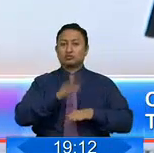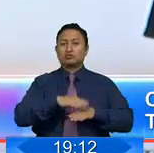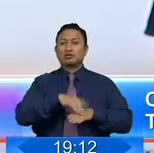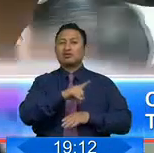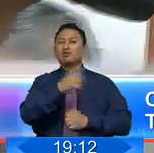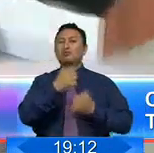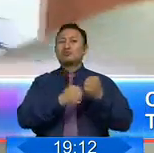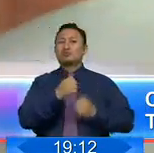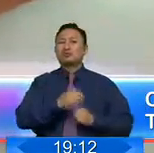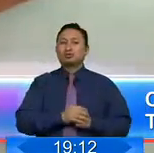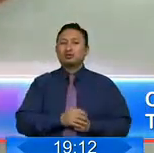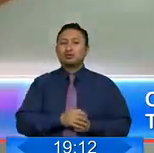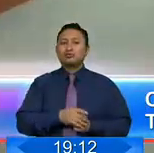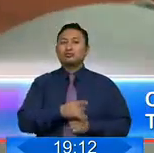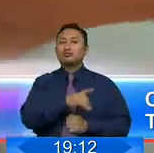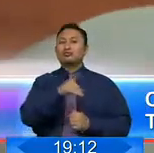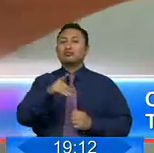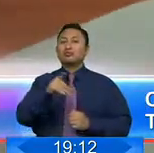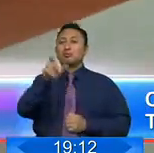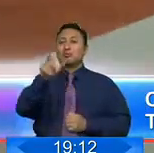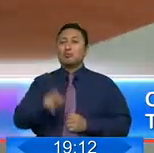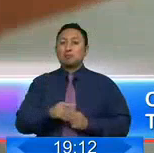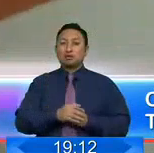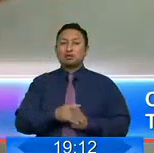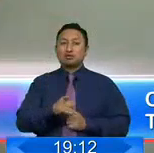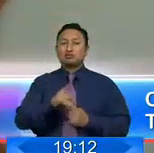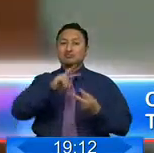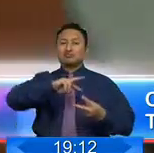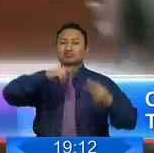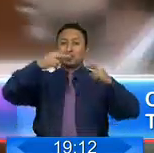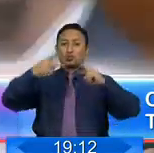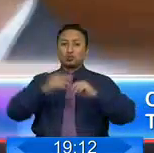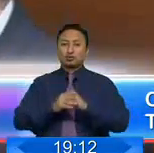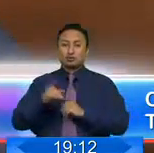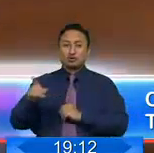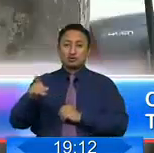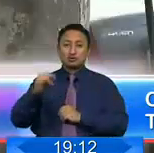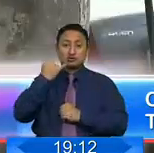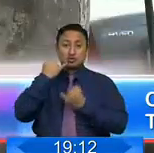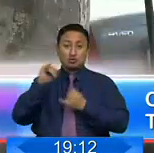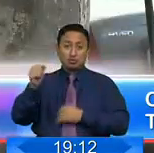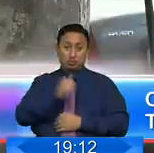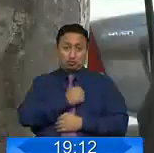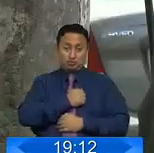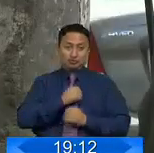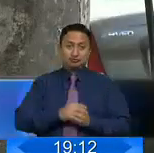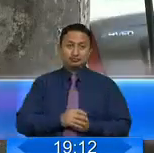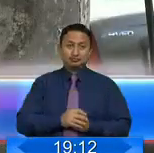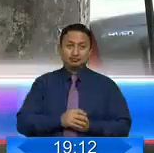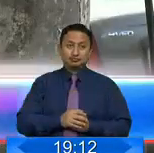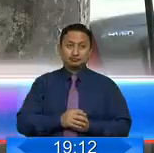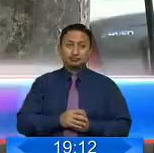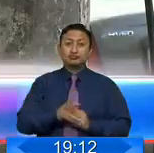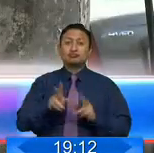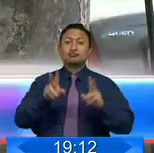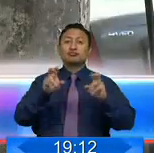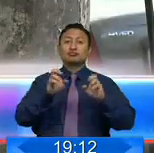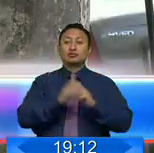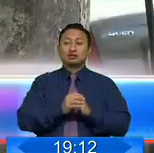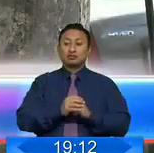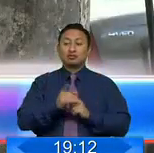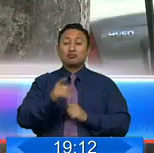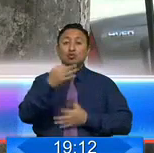inconveniente al sortear un perito que traduzca el proceso en idioma sueco. Una vez que se ha superado el tema de la excusa del